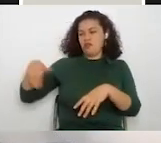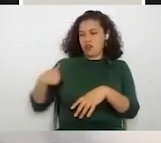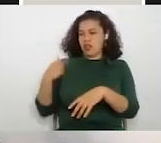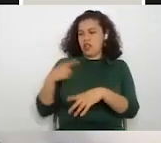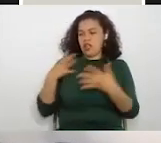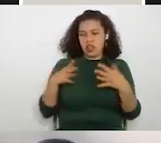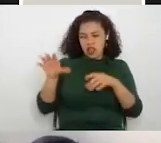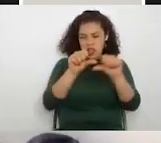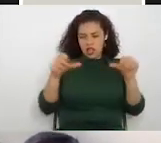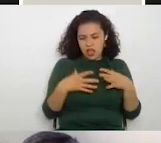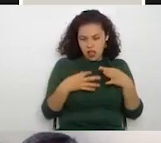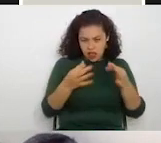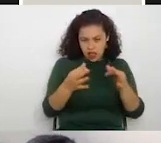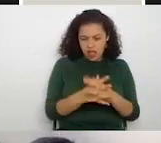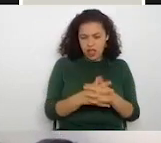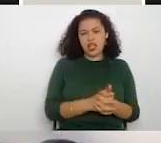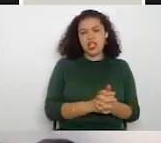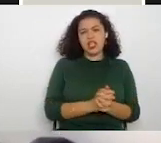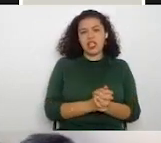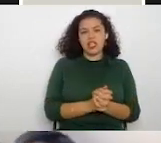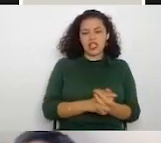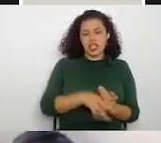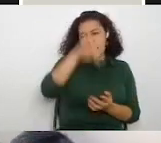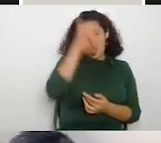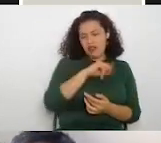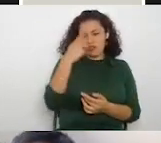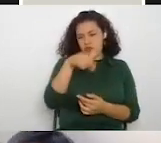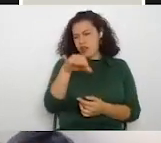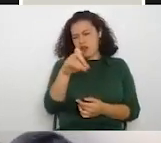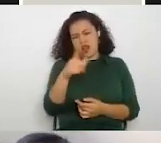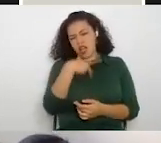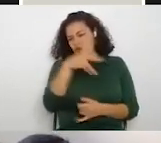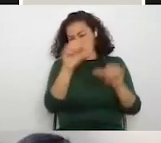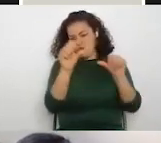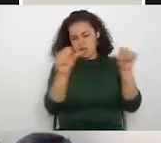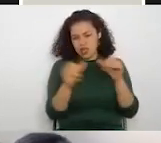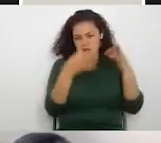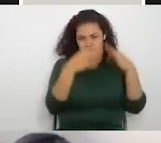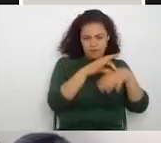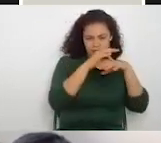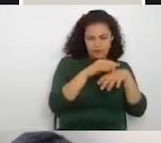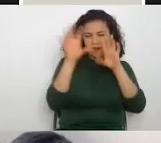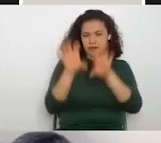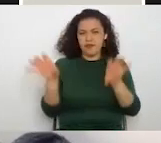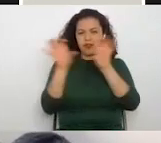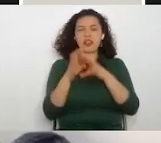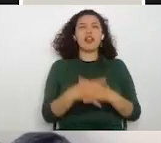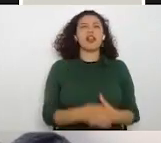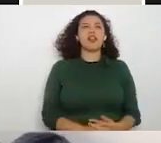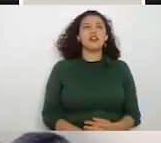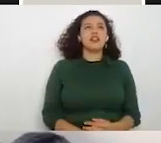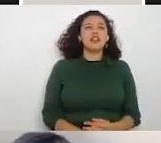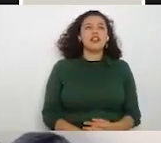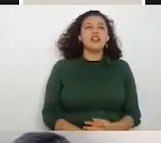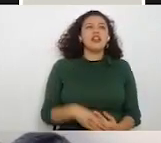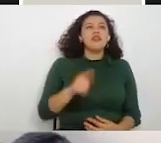calidad, y cada jefe tiene sus respectivos manuales en su área físico y electrónico. Pero en revisiones